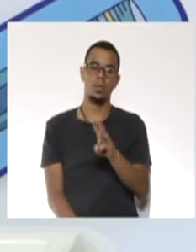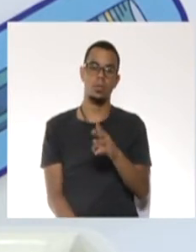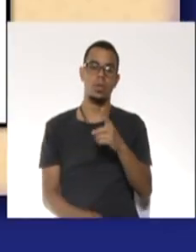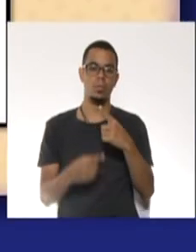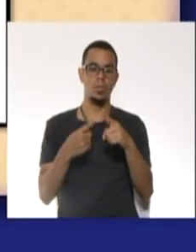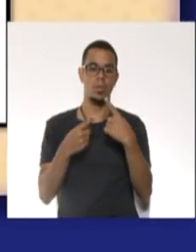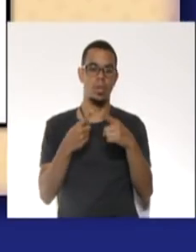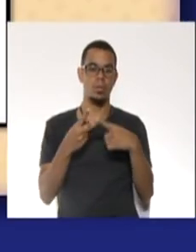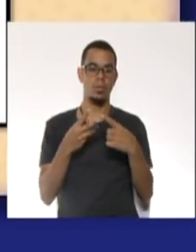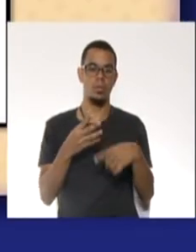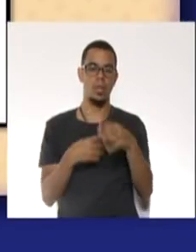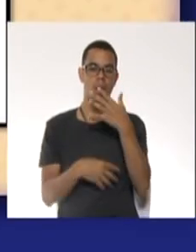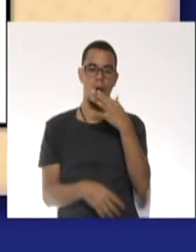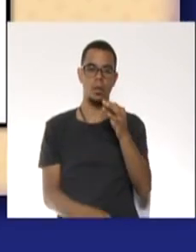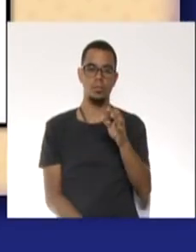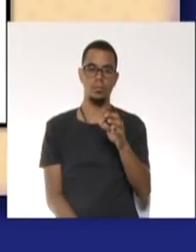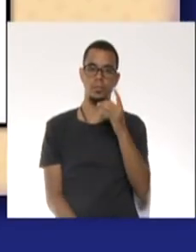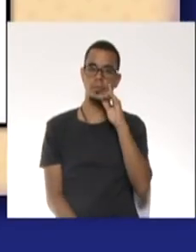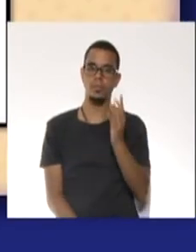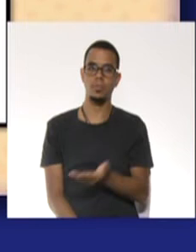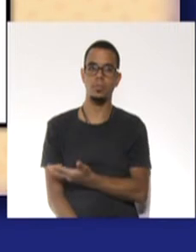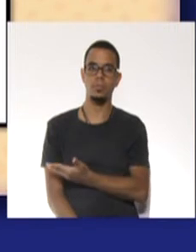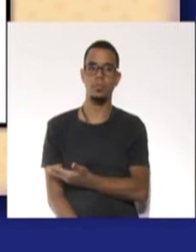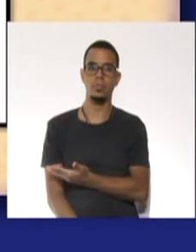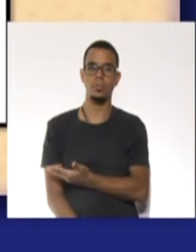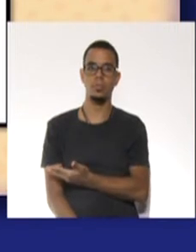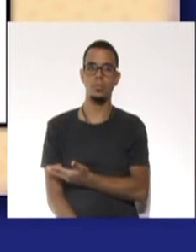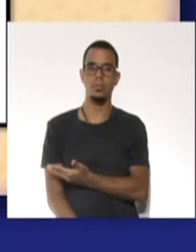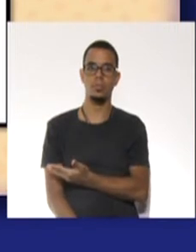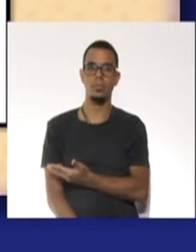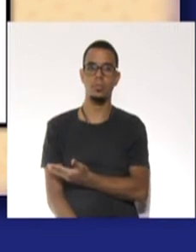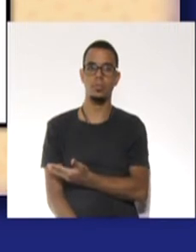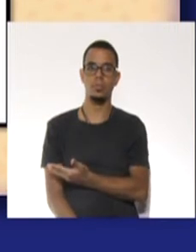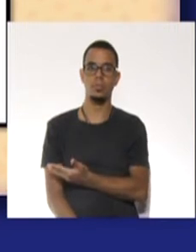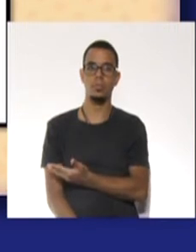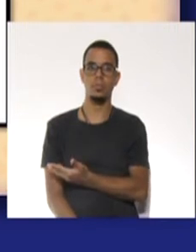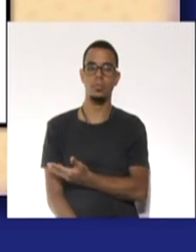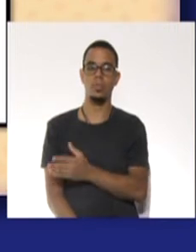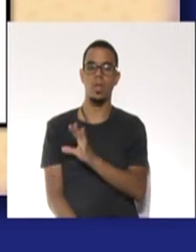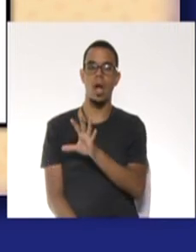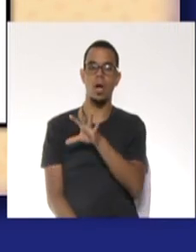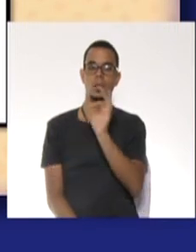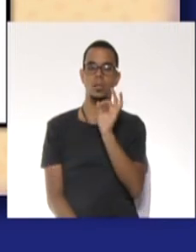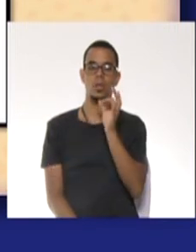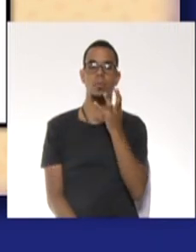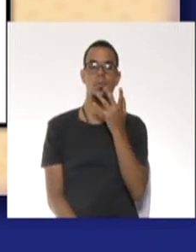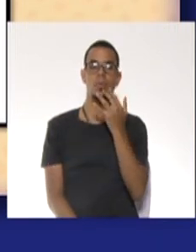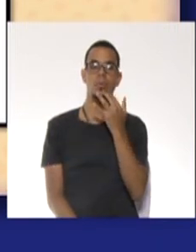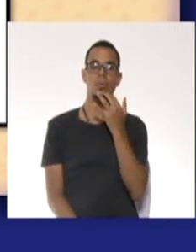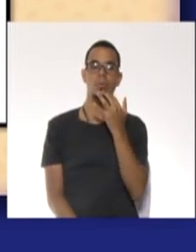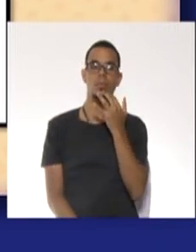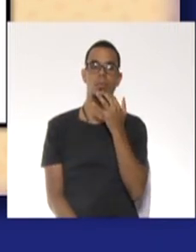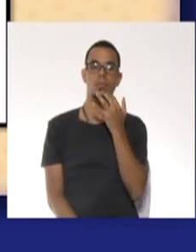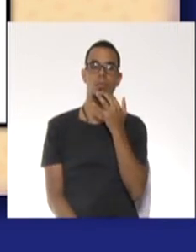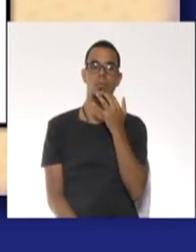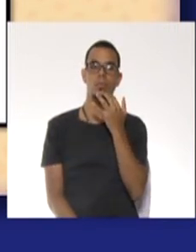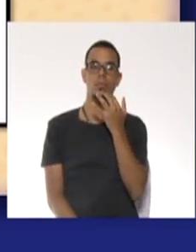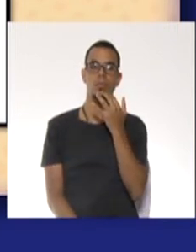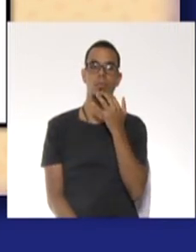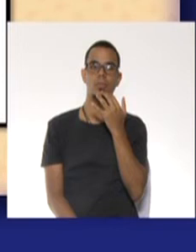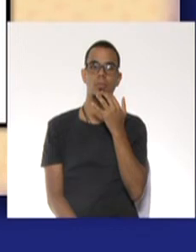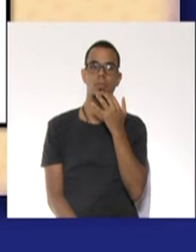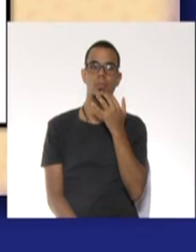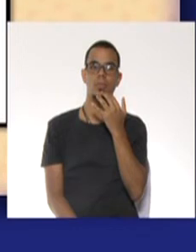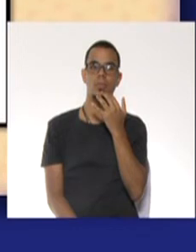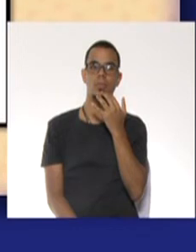sales. Bien, ahí tenemos, veamos, vamos a agarrar un ejemplo. De las oxisales, sulfato de calcio,